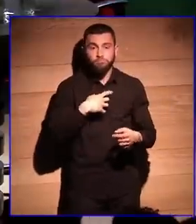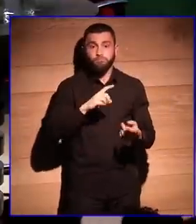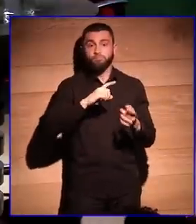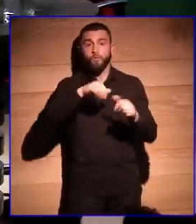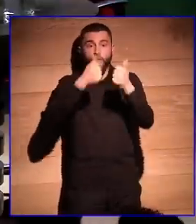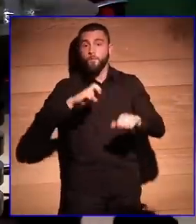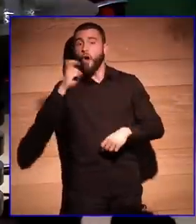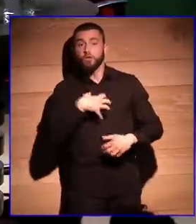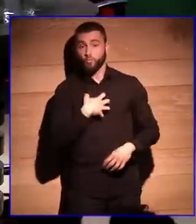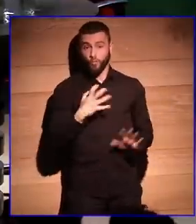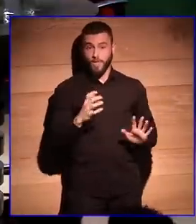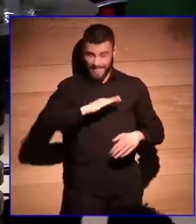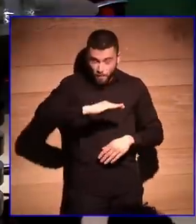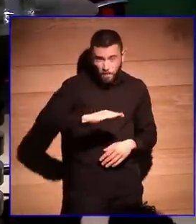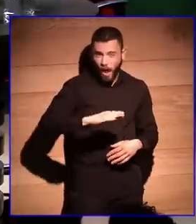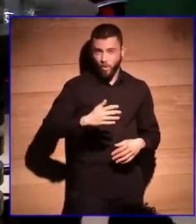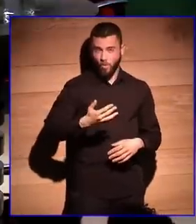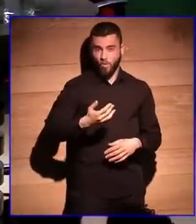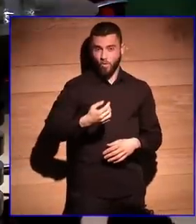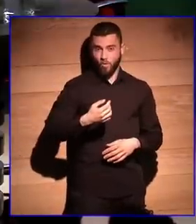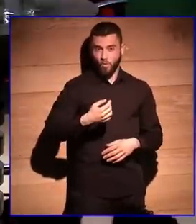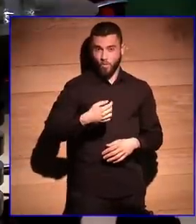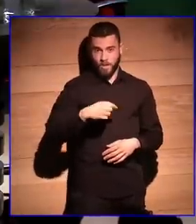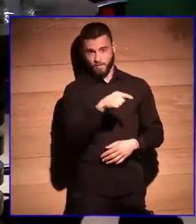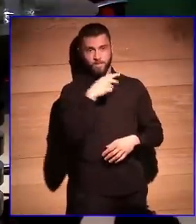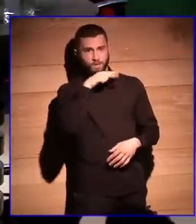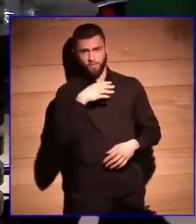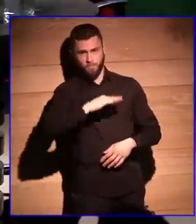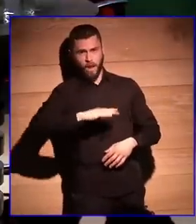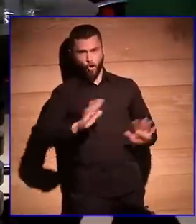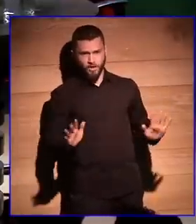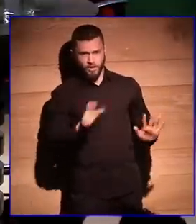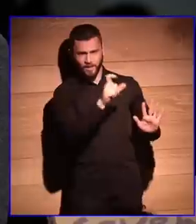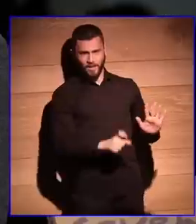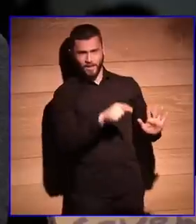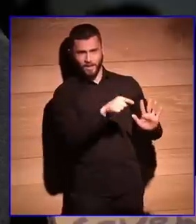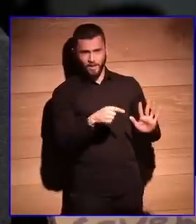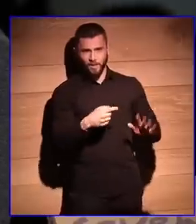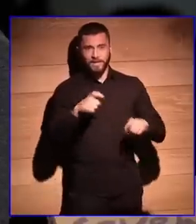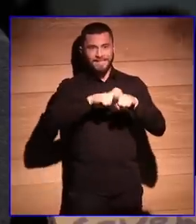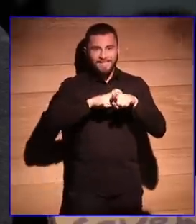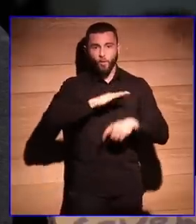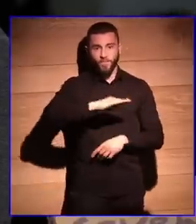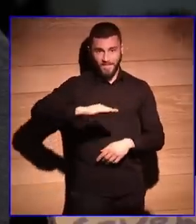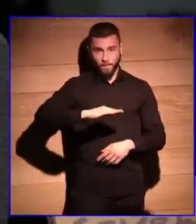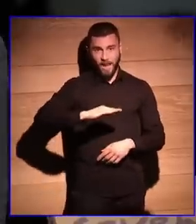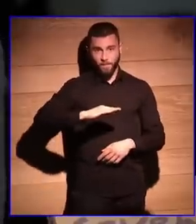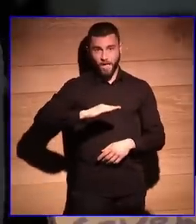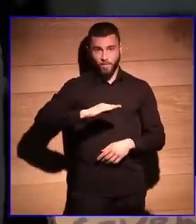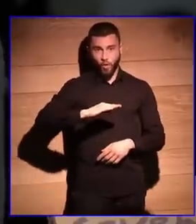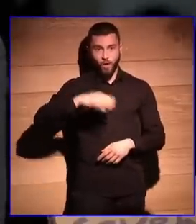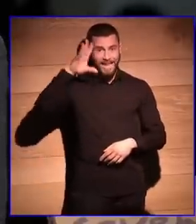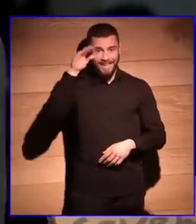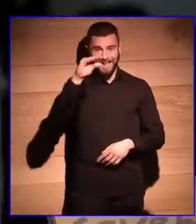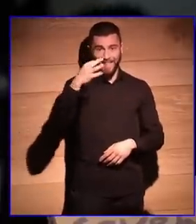¿Inevitablemente? Hablo el malo, ¿sabes? Hablo el malote. O quizá determinado tipo de malvado inevitablemente deba ser